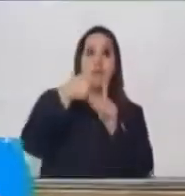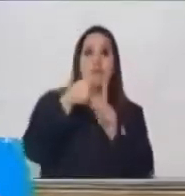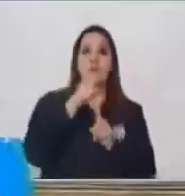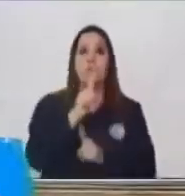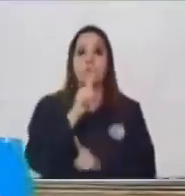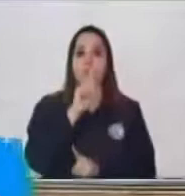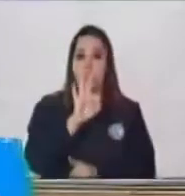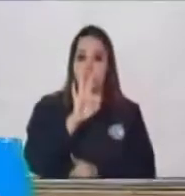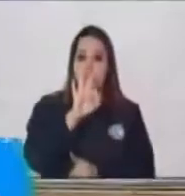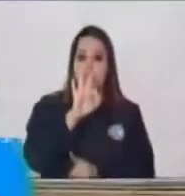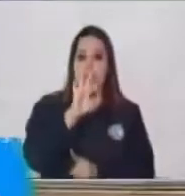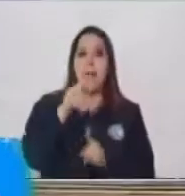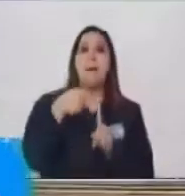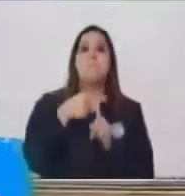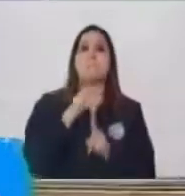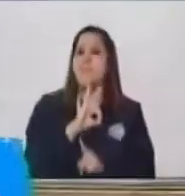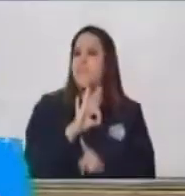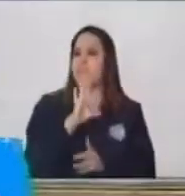6